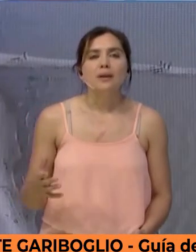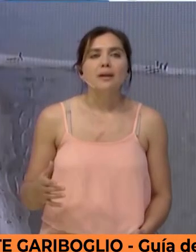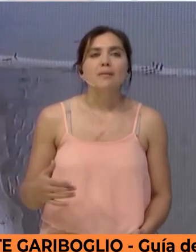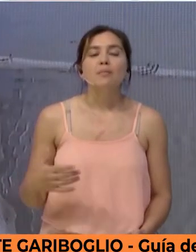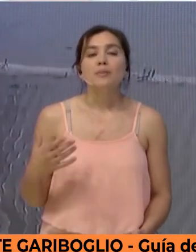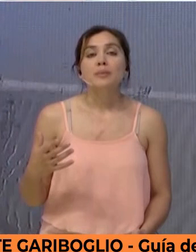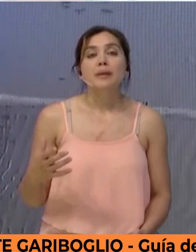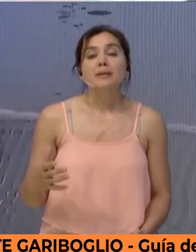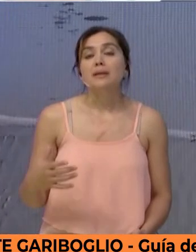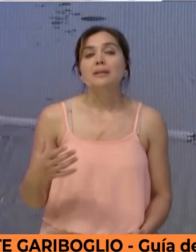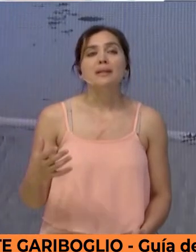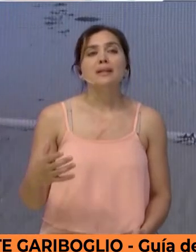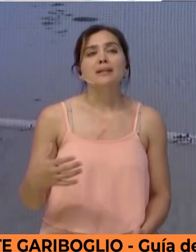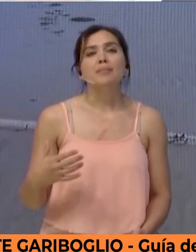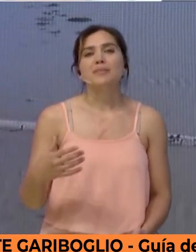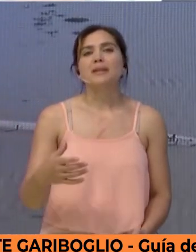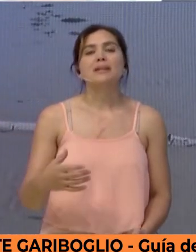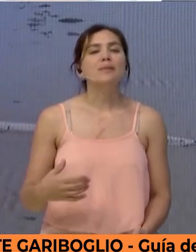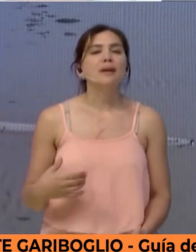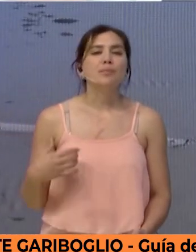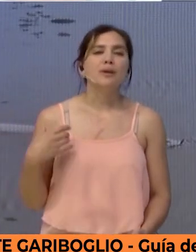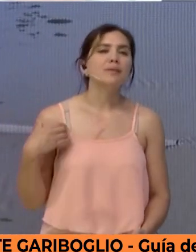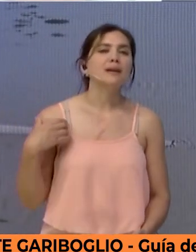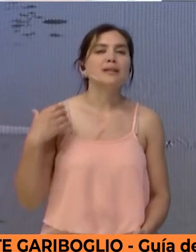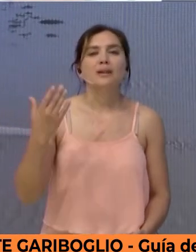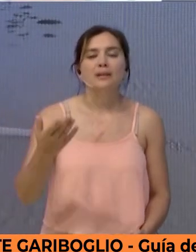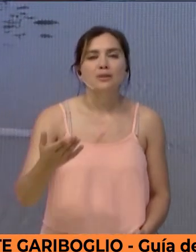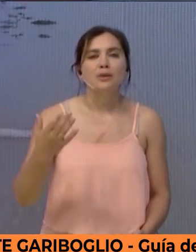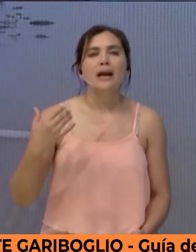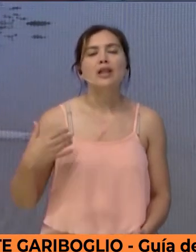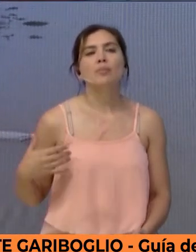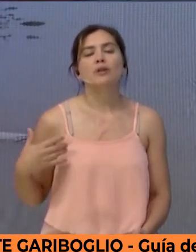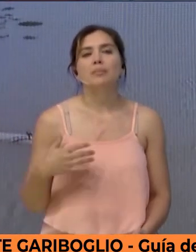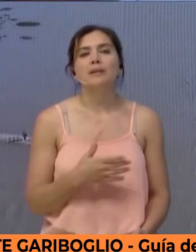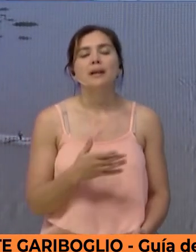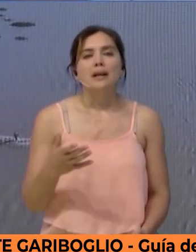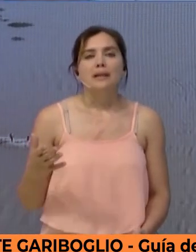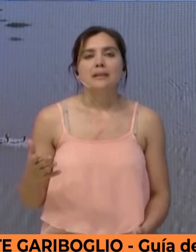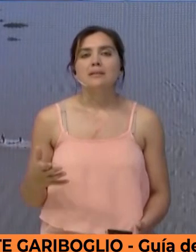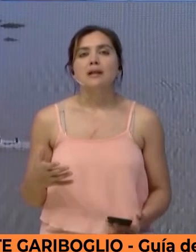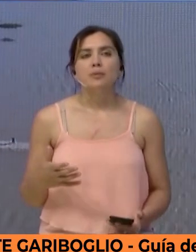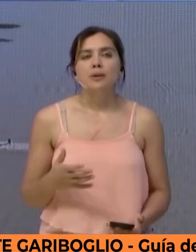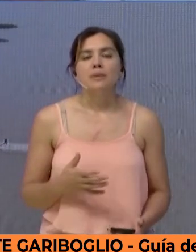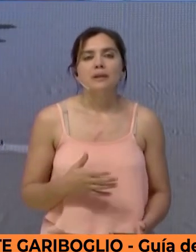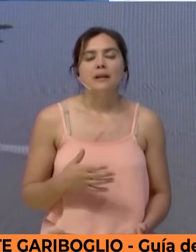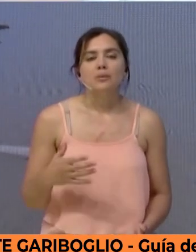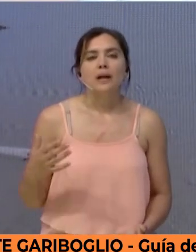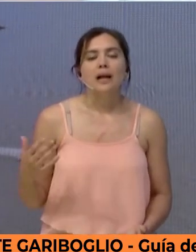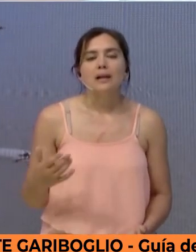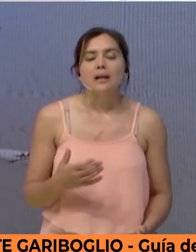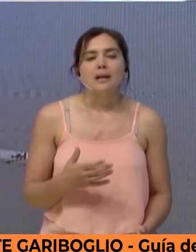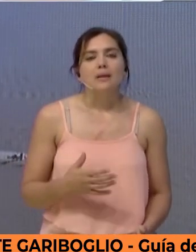turistas, ¿no? Que van por primera vez y que tienen esta perspectiva de poder ver la ciudad desde otro lado, pero también transitar por un